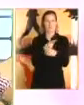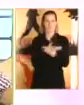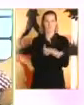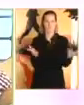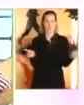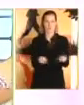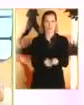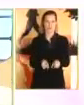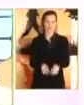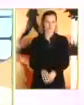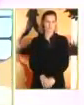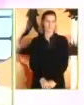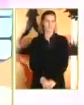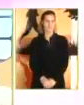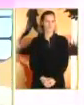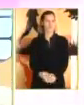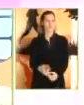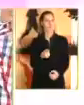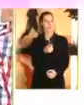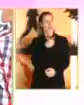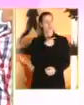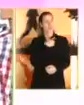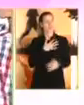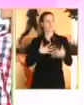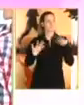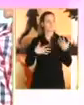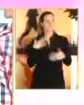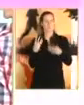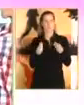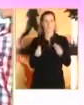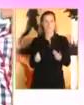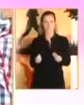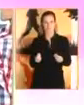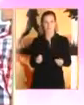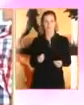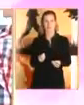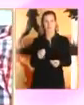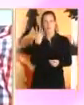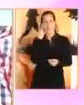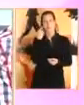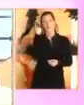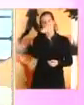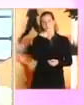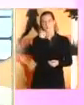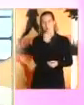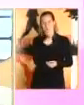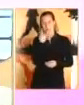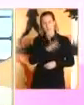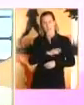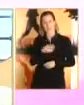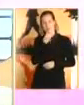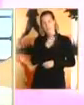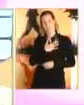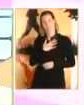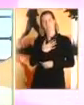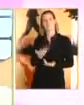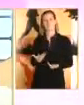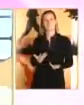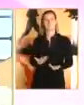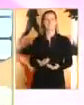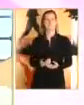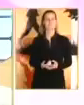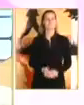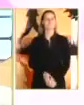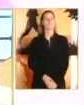Bueno, qué bien te cortas tú, ¿eh? Sí, ¿no? Eres bueno. Tienes una pinta de niño bueno. Sí. Sí, dice. Sí. Y